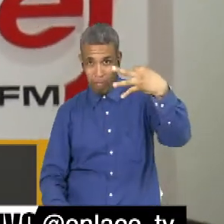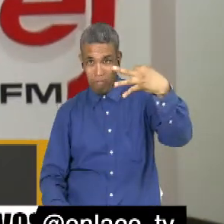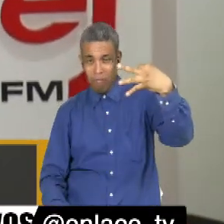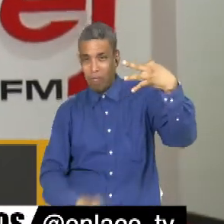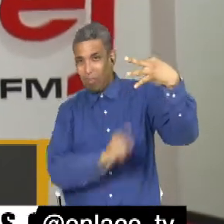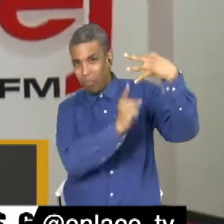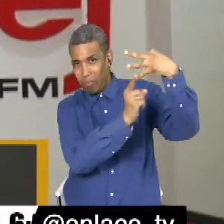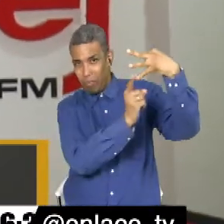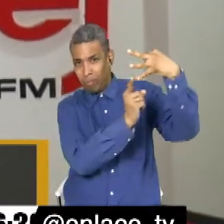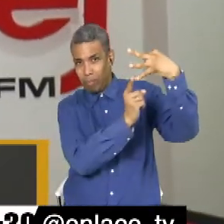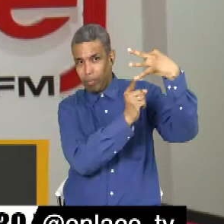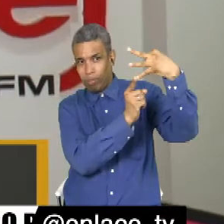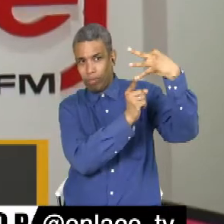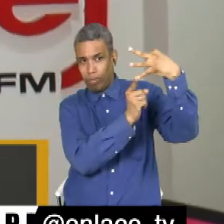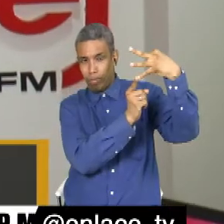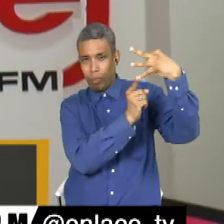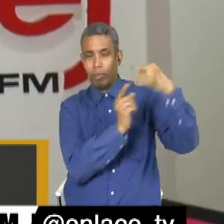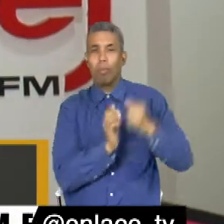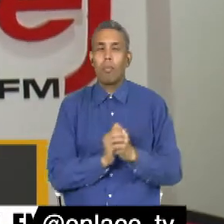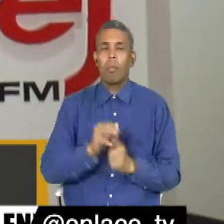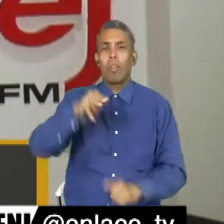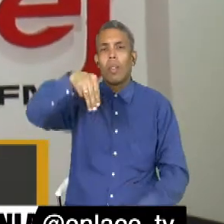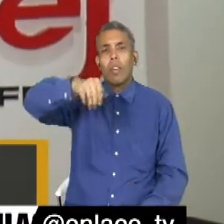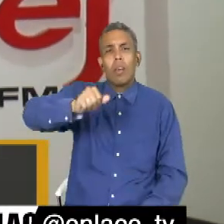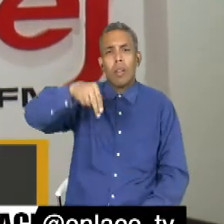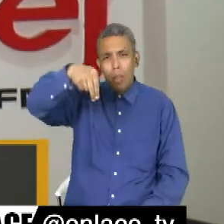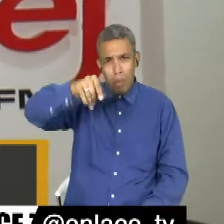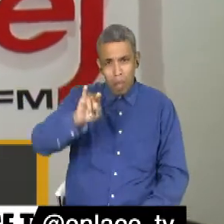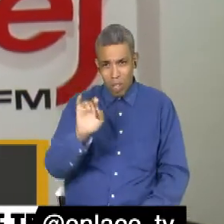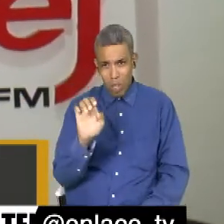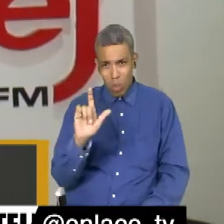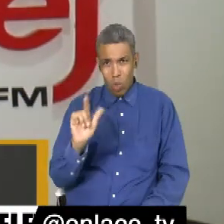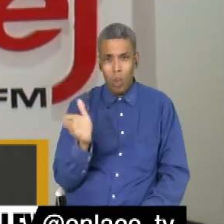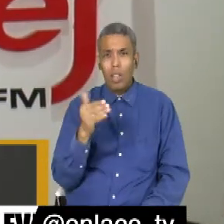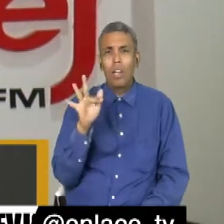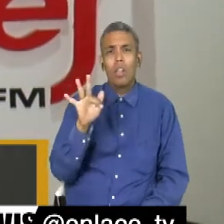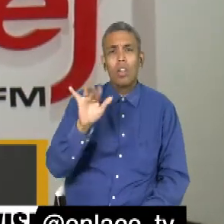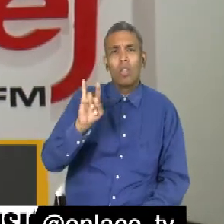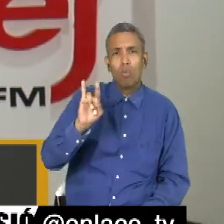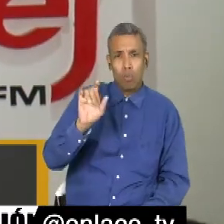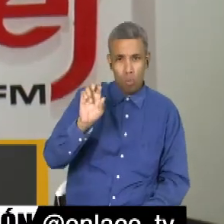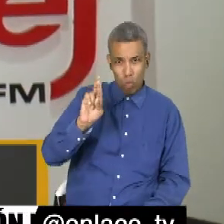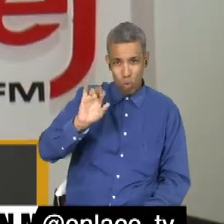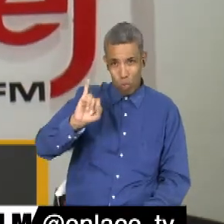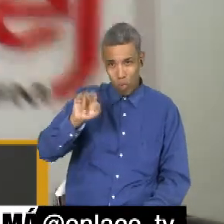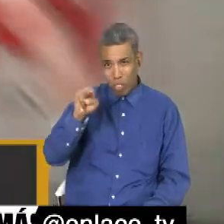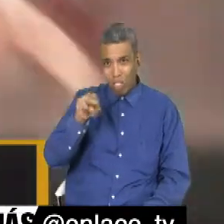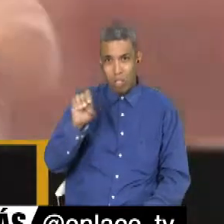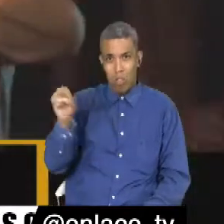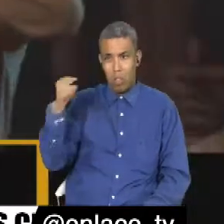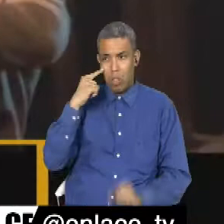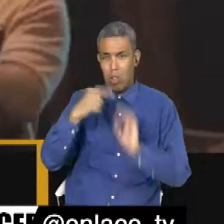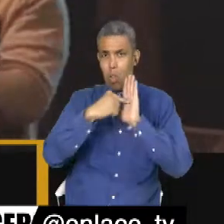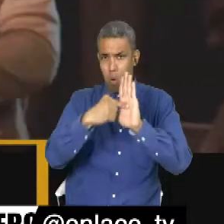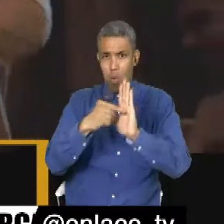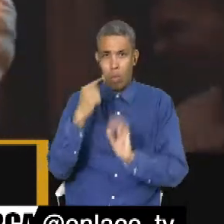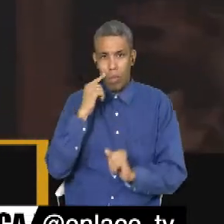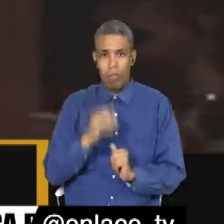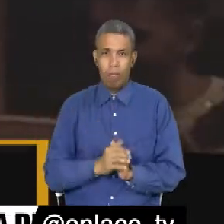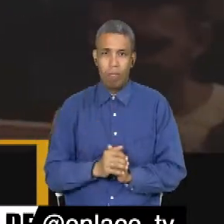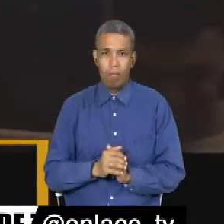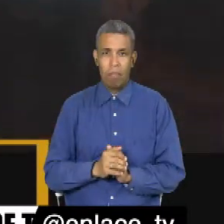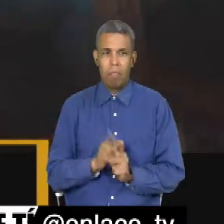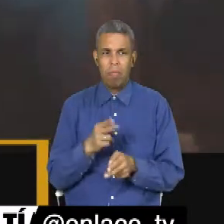En la casilla número 3 veamos a Manuel Turizo, artista que estará en estos días en Barranca Bermeja, con una canción que se llama Una Lady Como Tú. Voy buscando